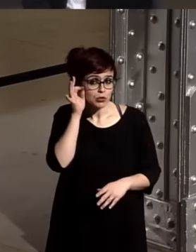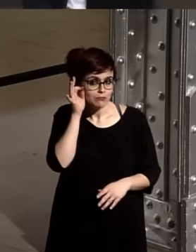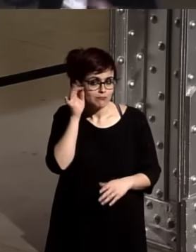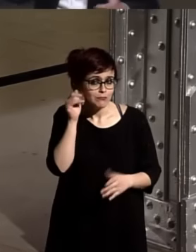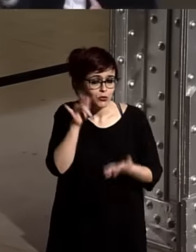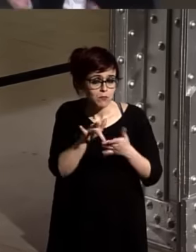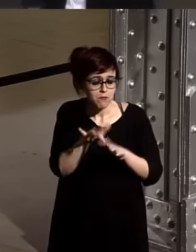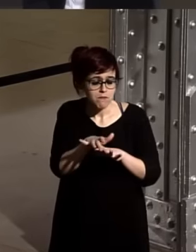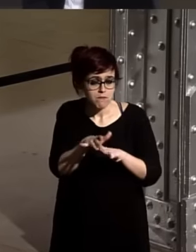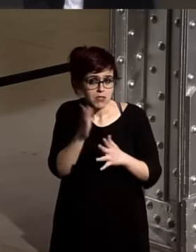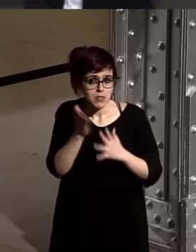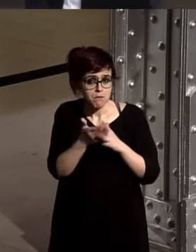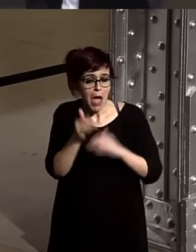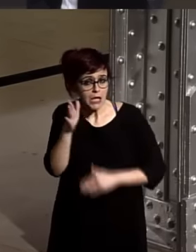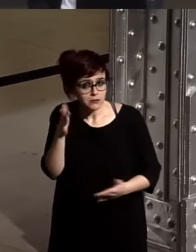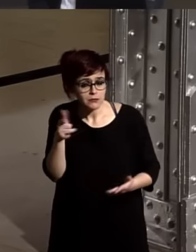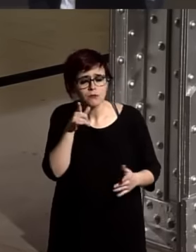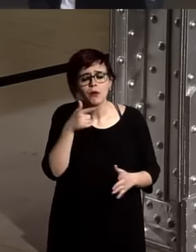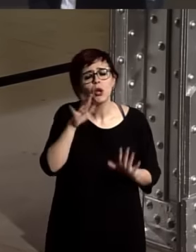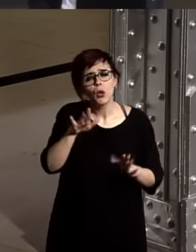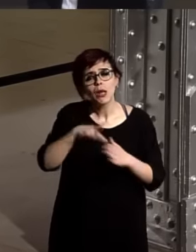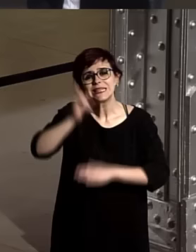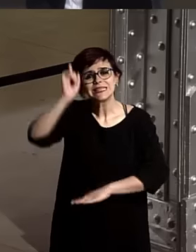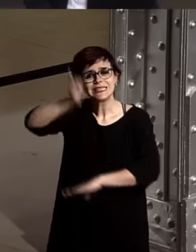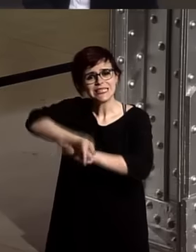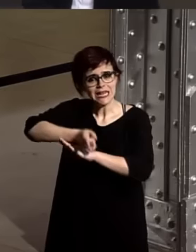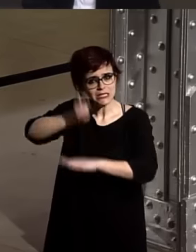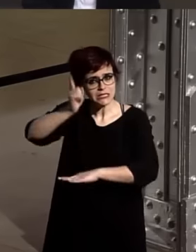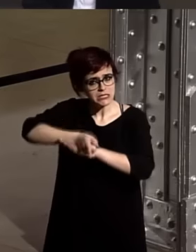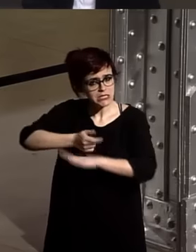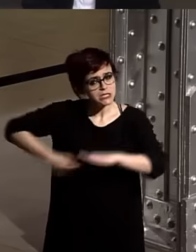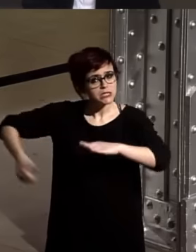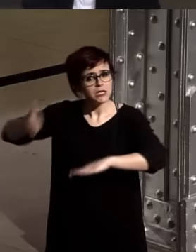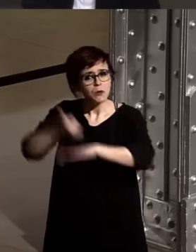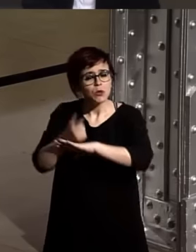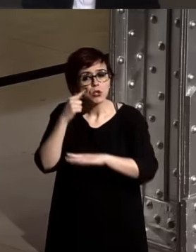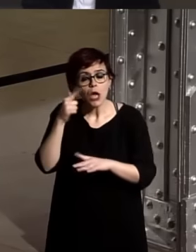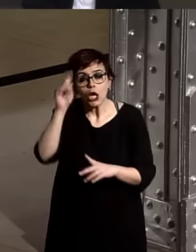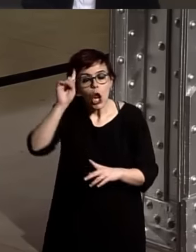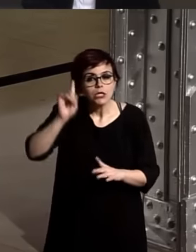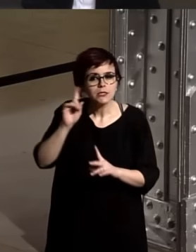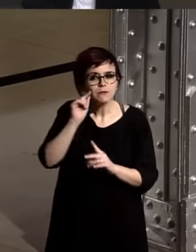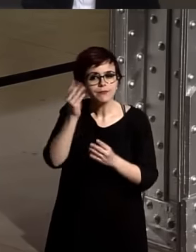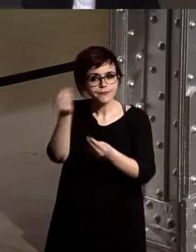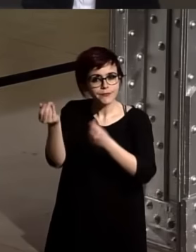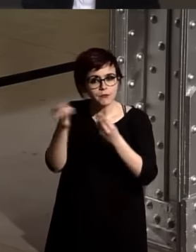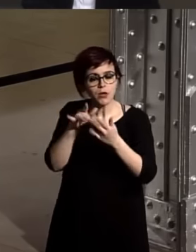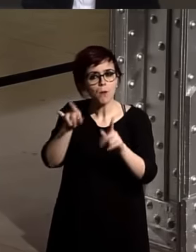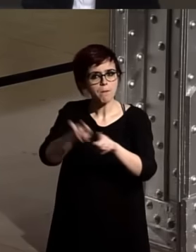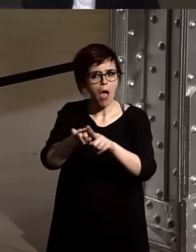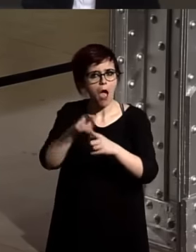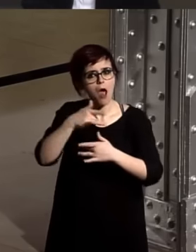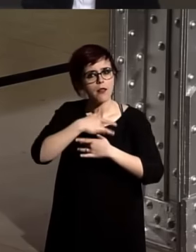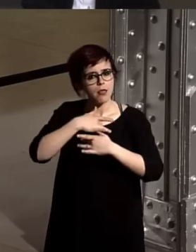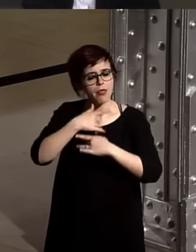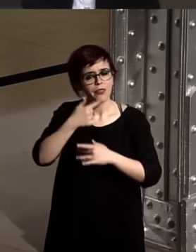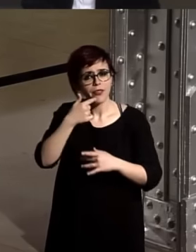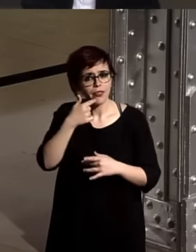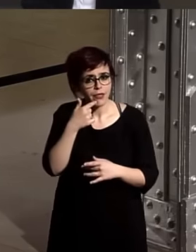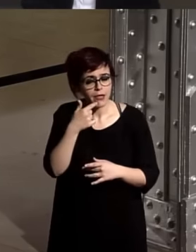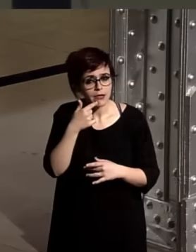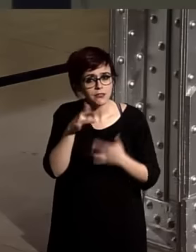mujeres pero puestos directivos eh yo no no no detecto pero como decía María sí en